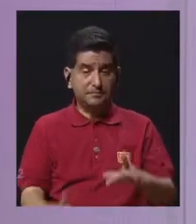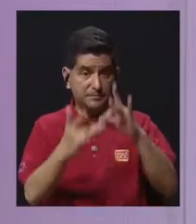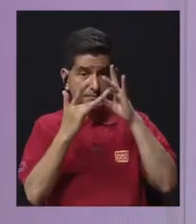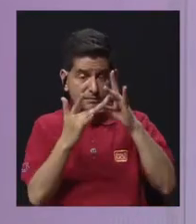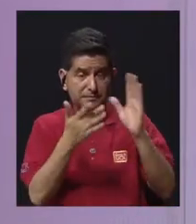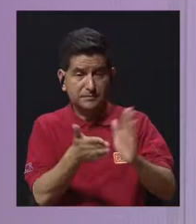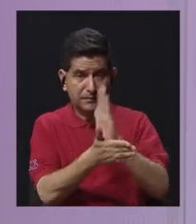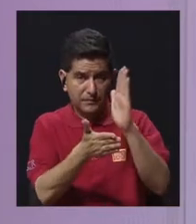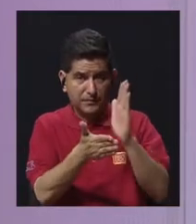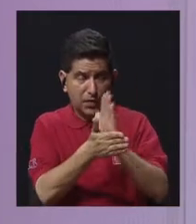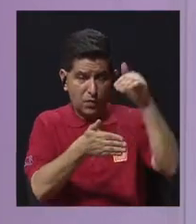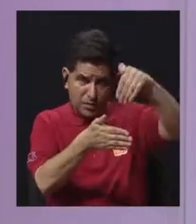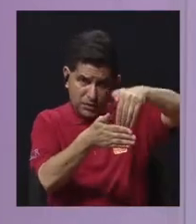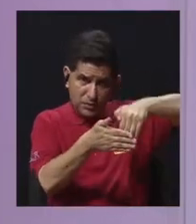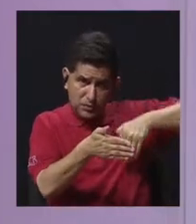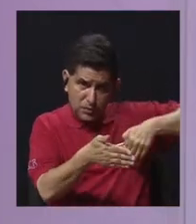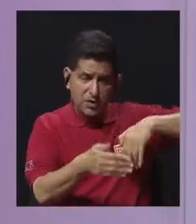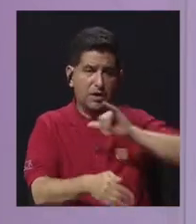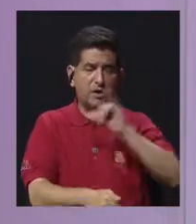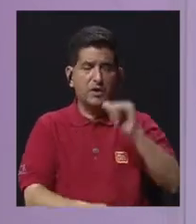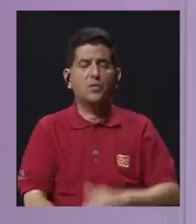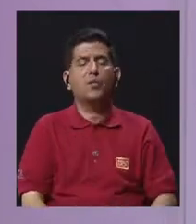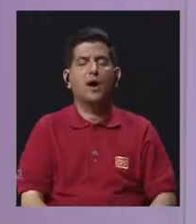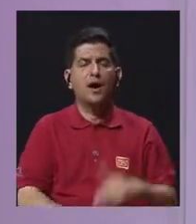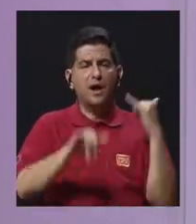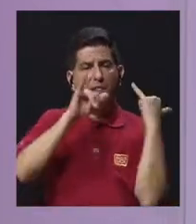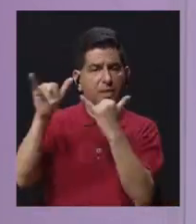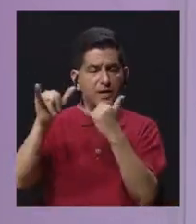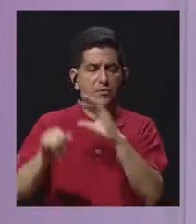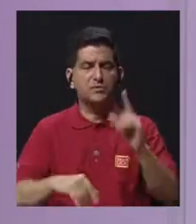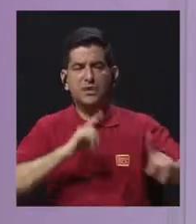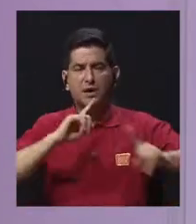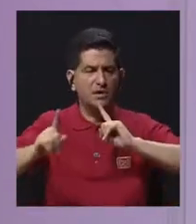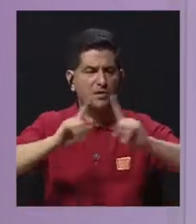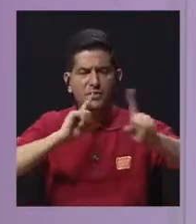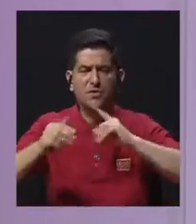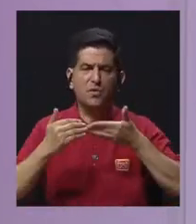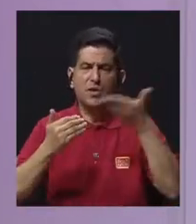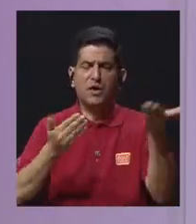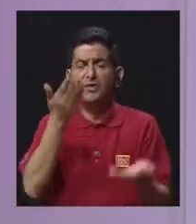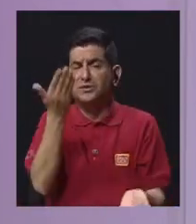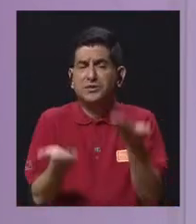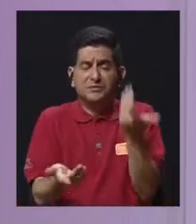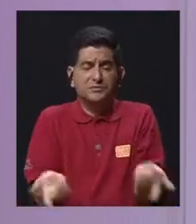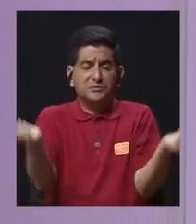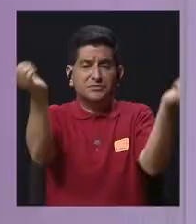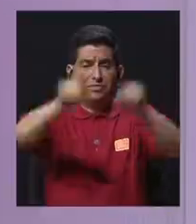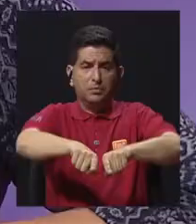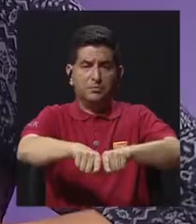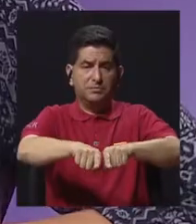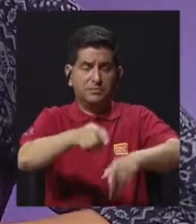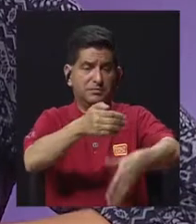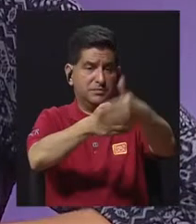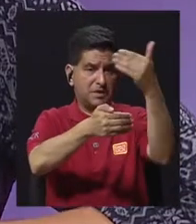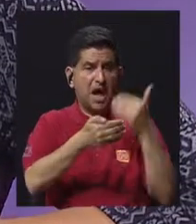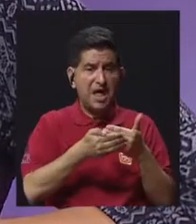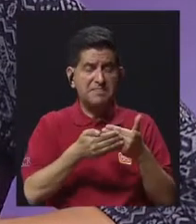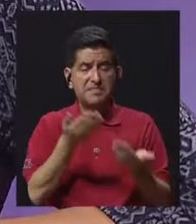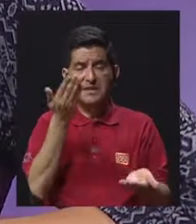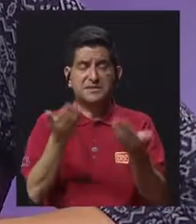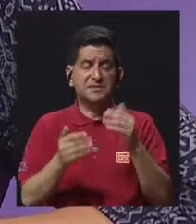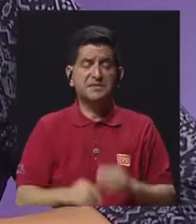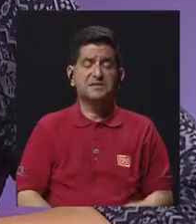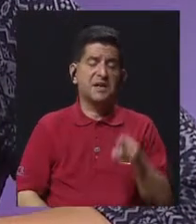que se estaba viviendo, y sobre todo ir documentando y poder también denunciar y divulgar muchas cosas que de